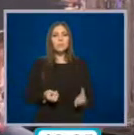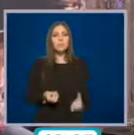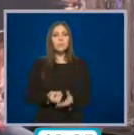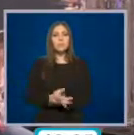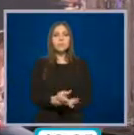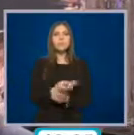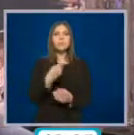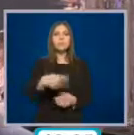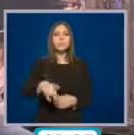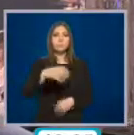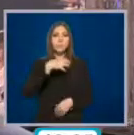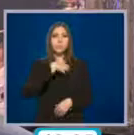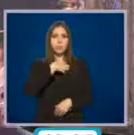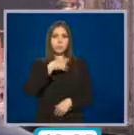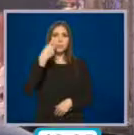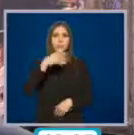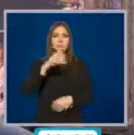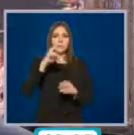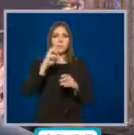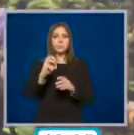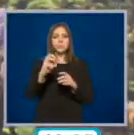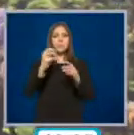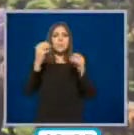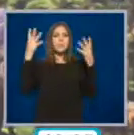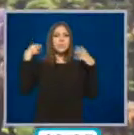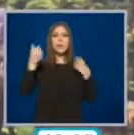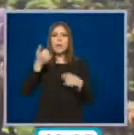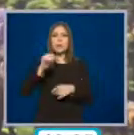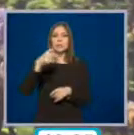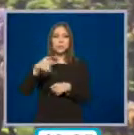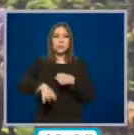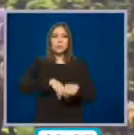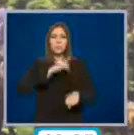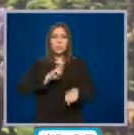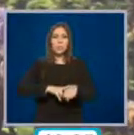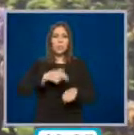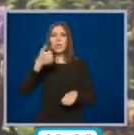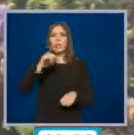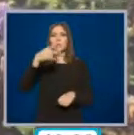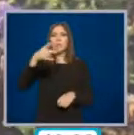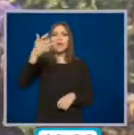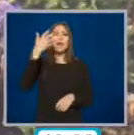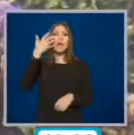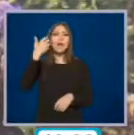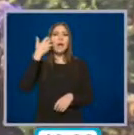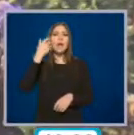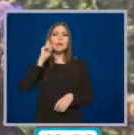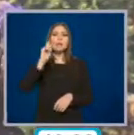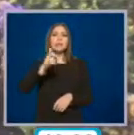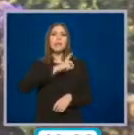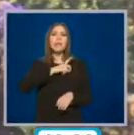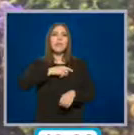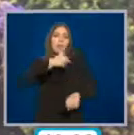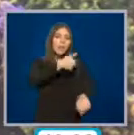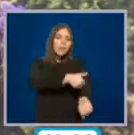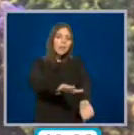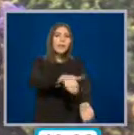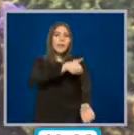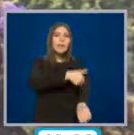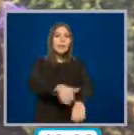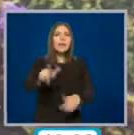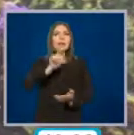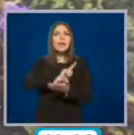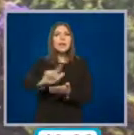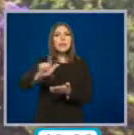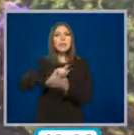heces. ¿no? O sea, eso es normal. Sí, el gato se va a acicalar, pero la tiene que expulsar por medio de las heces. Cuando